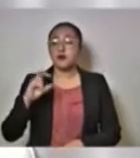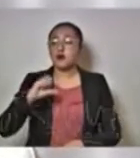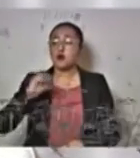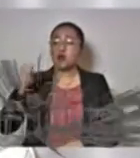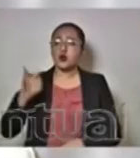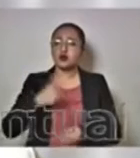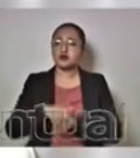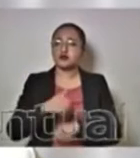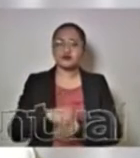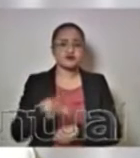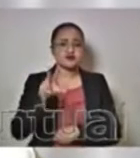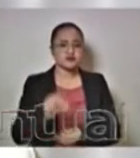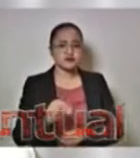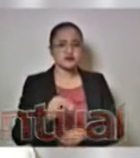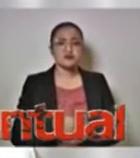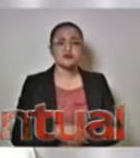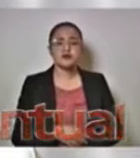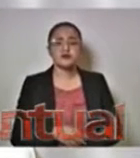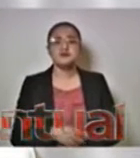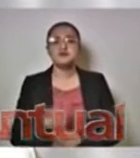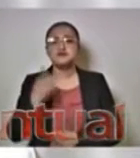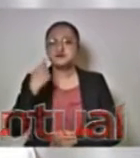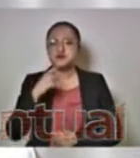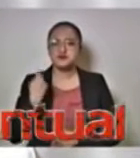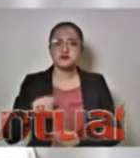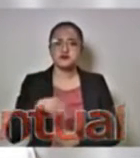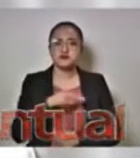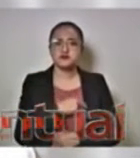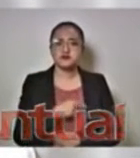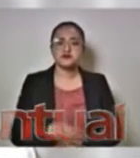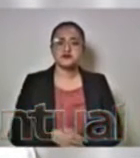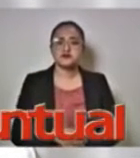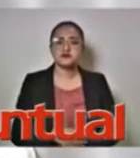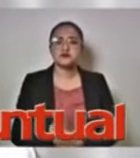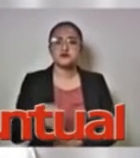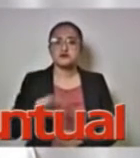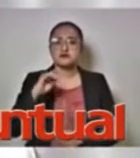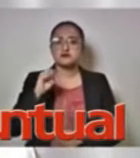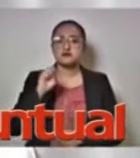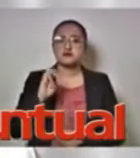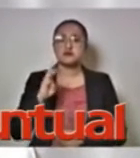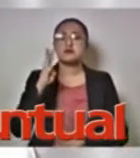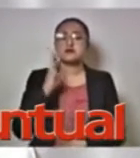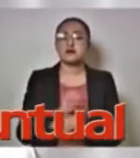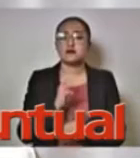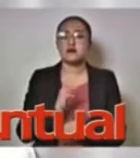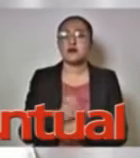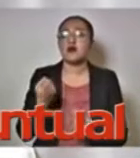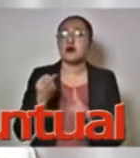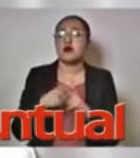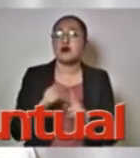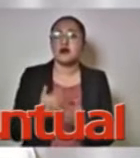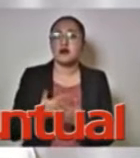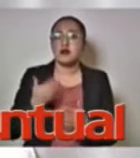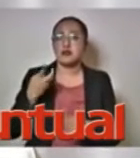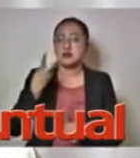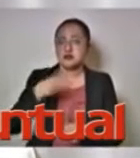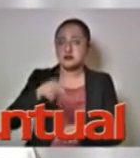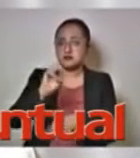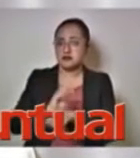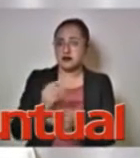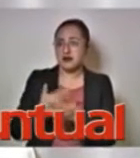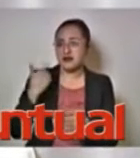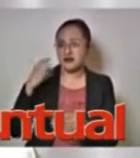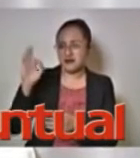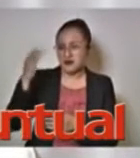números y para nosotros la fase 3 en puebla empezó tres semanas antes que la